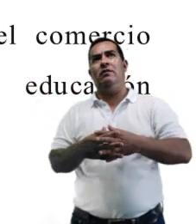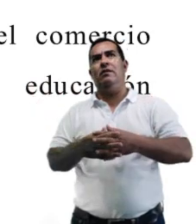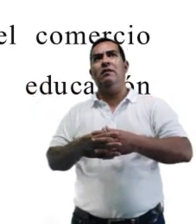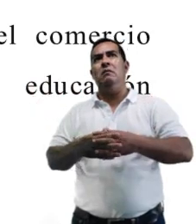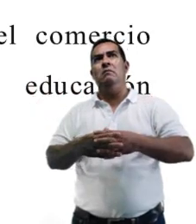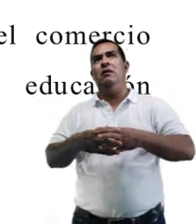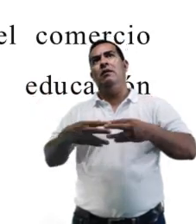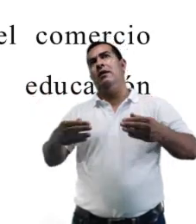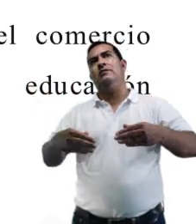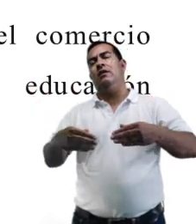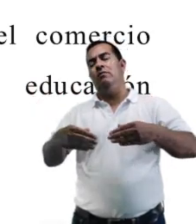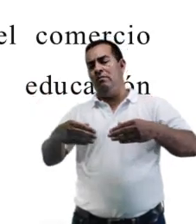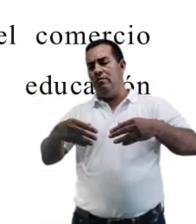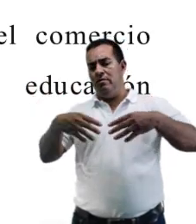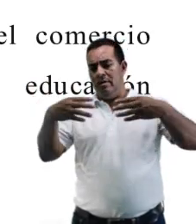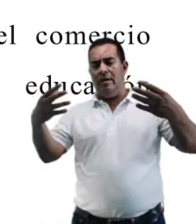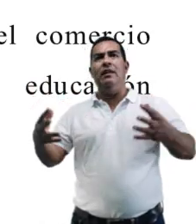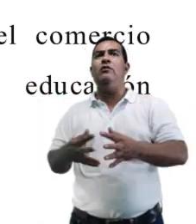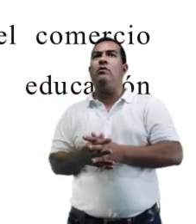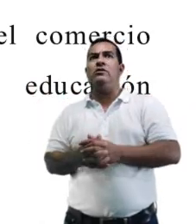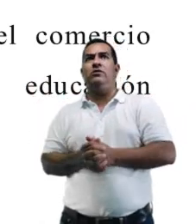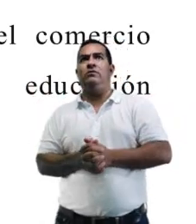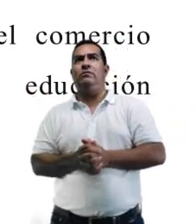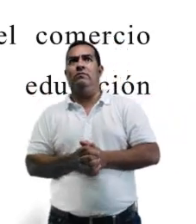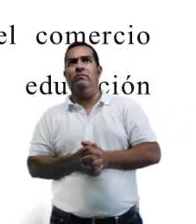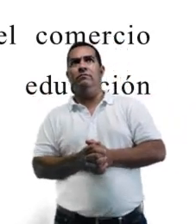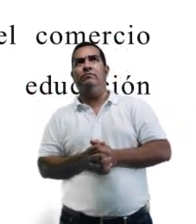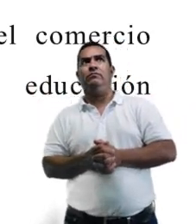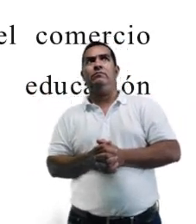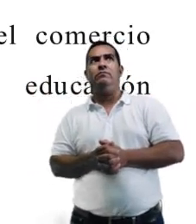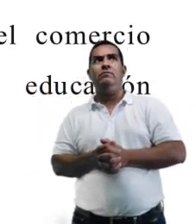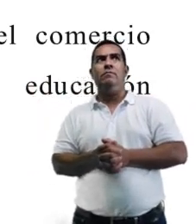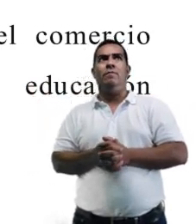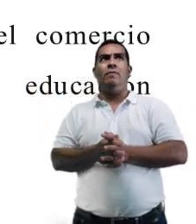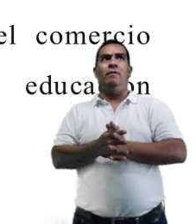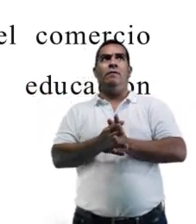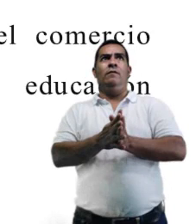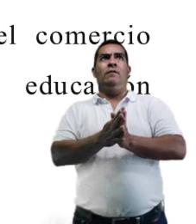economía digital, la salud y la educación.